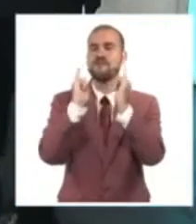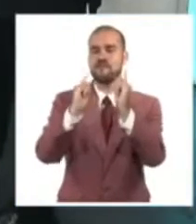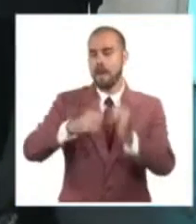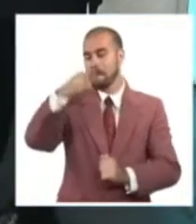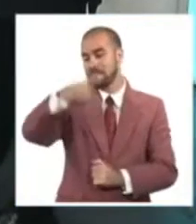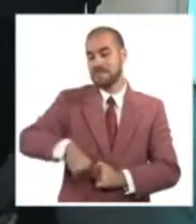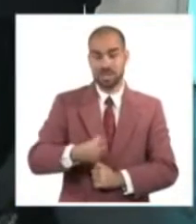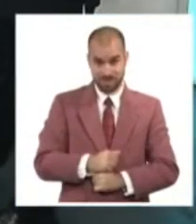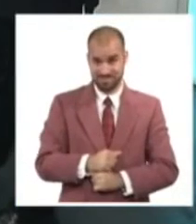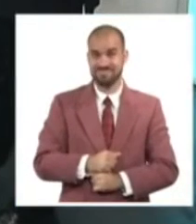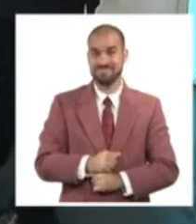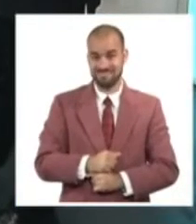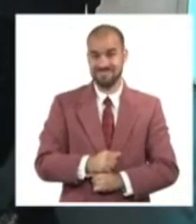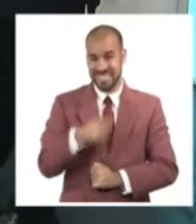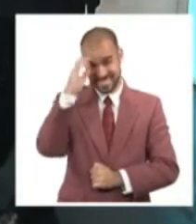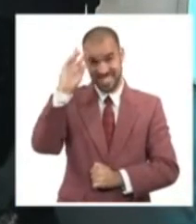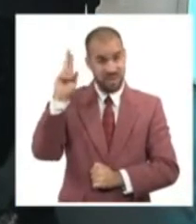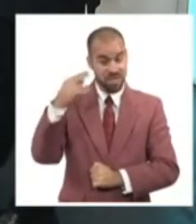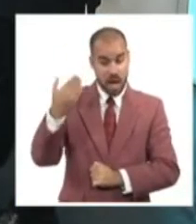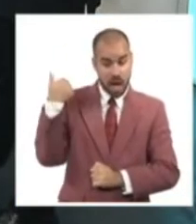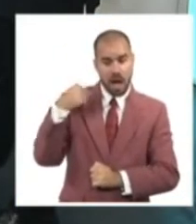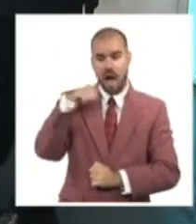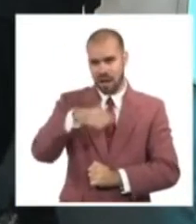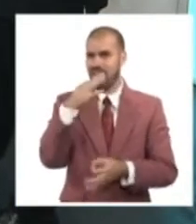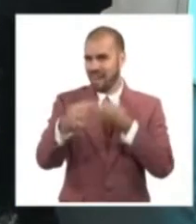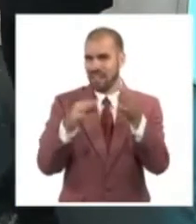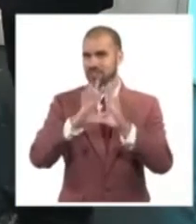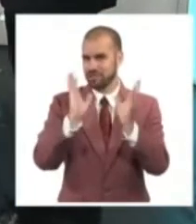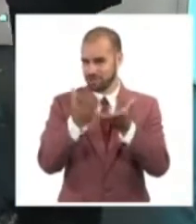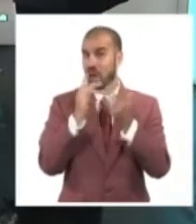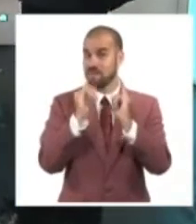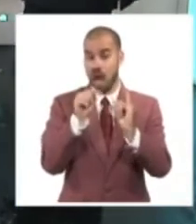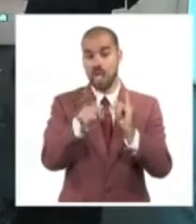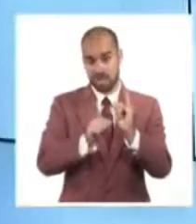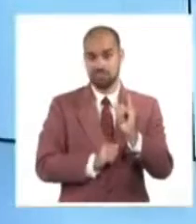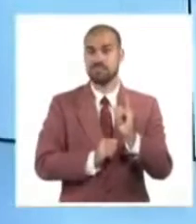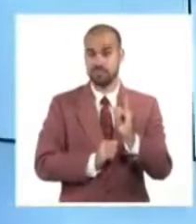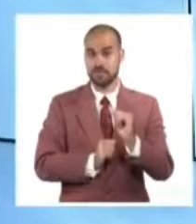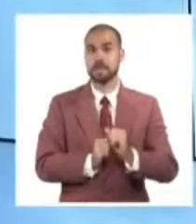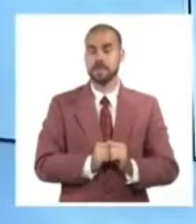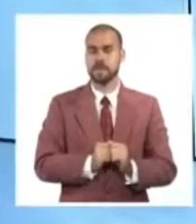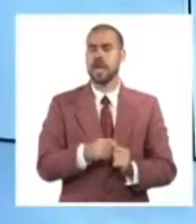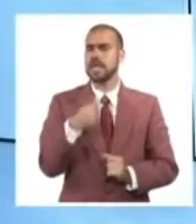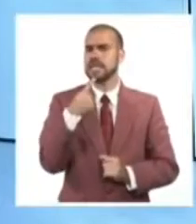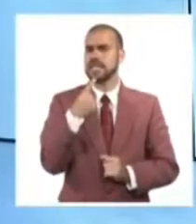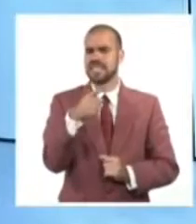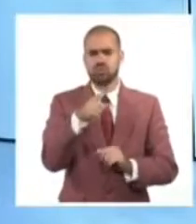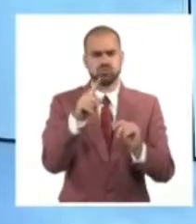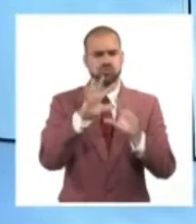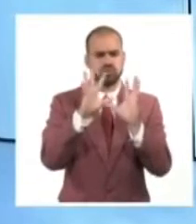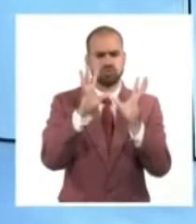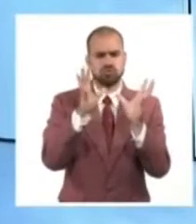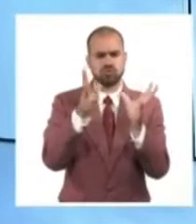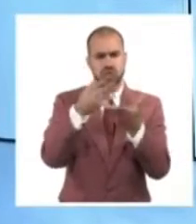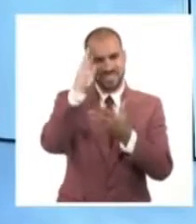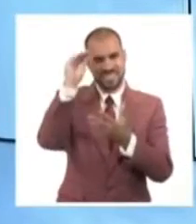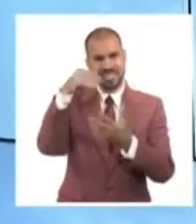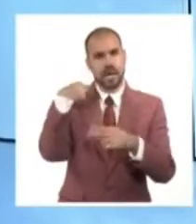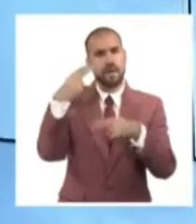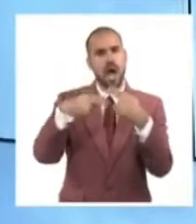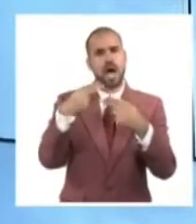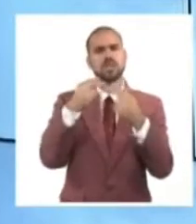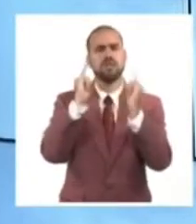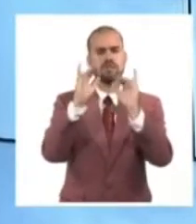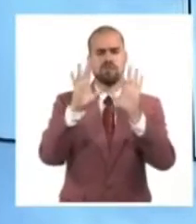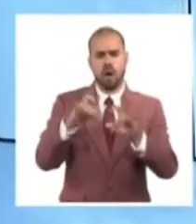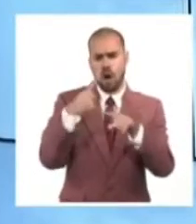Aquí hablamos de la ley de datos personales. Aquí hablamos de la ley de datos personales. Y que está también hoy vinculada a todo el desarrollo de la información y a